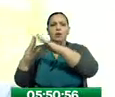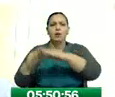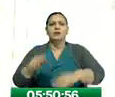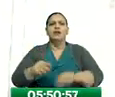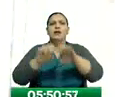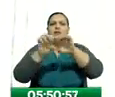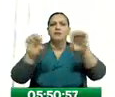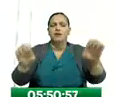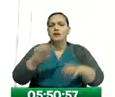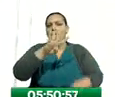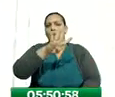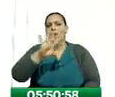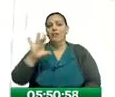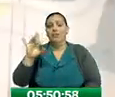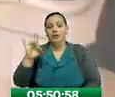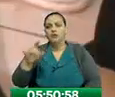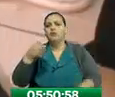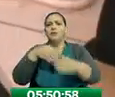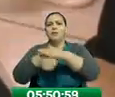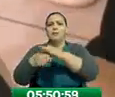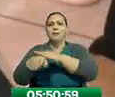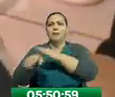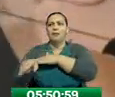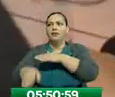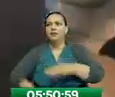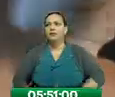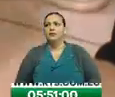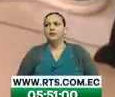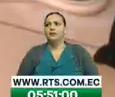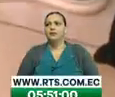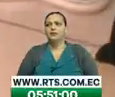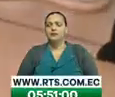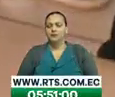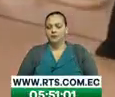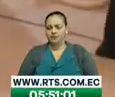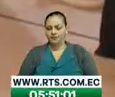Informó Jorge Escobar.